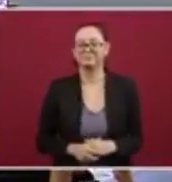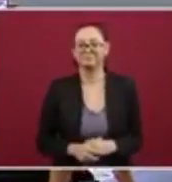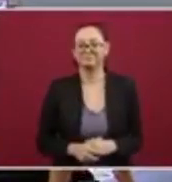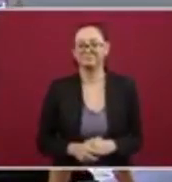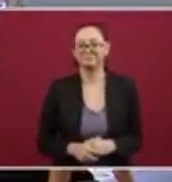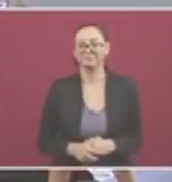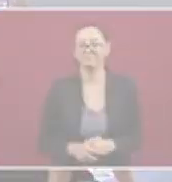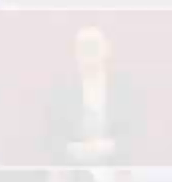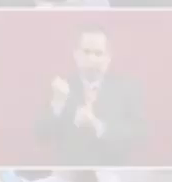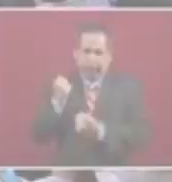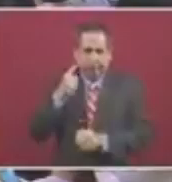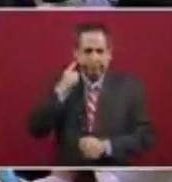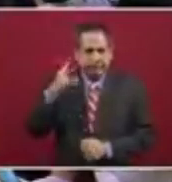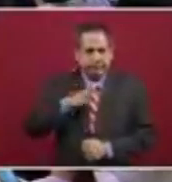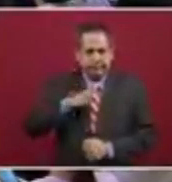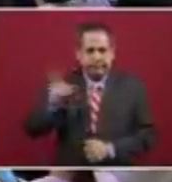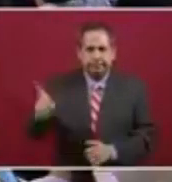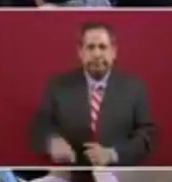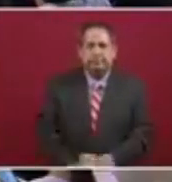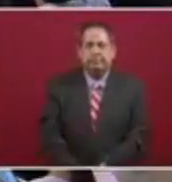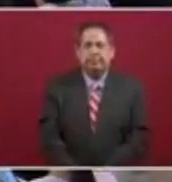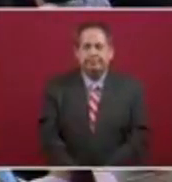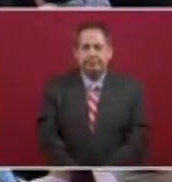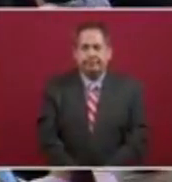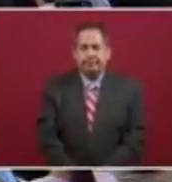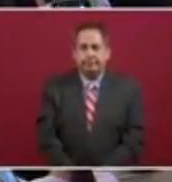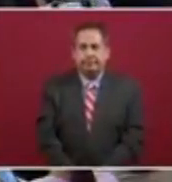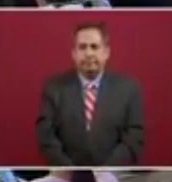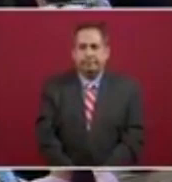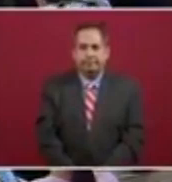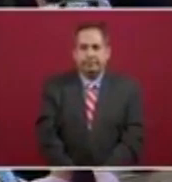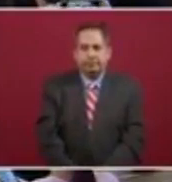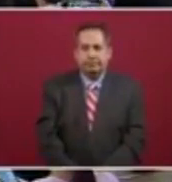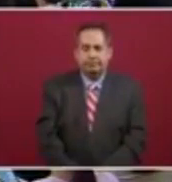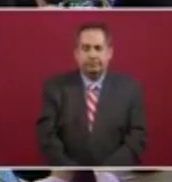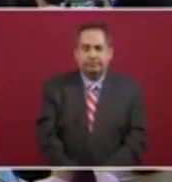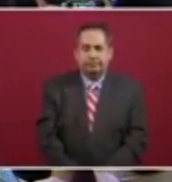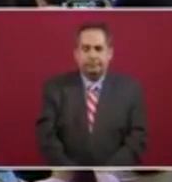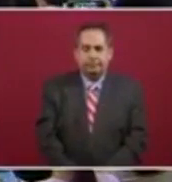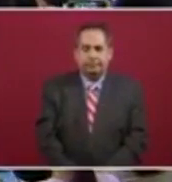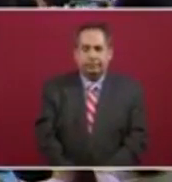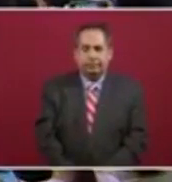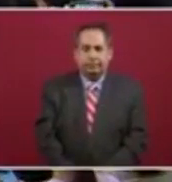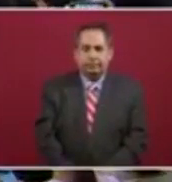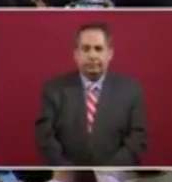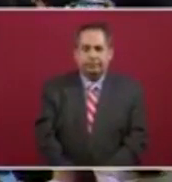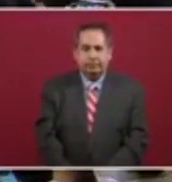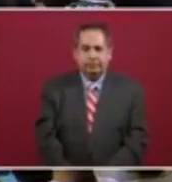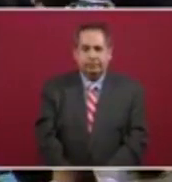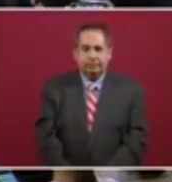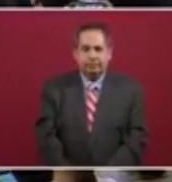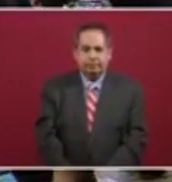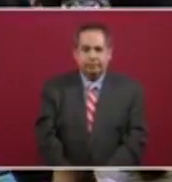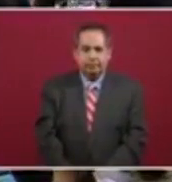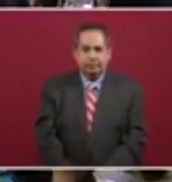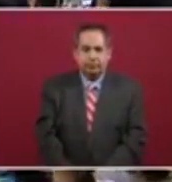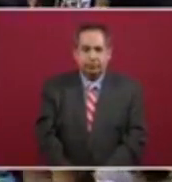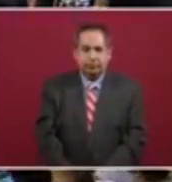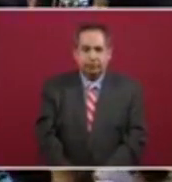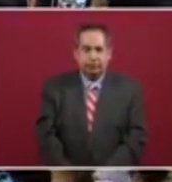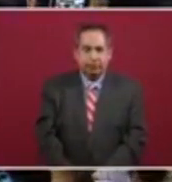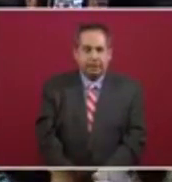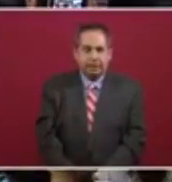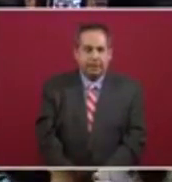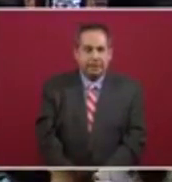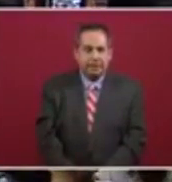del presidente Andrés Manuel López Obrador comenzó con un reconocimiento a las mamás en su día, con mariachi y un poema que leyó la escritora